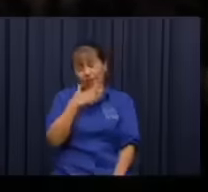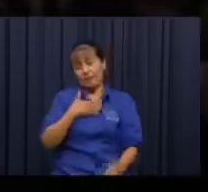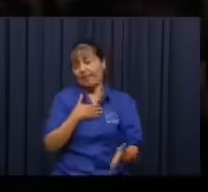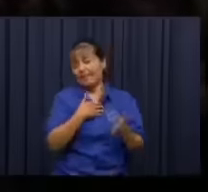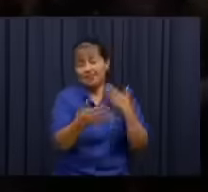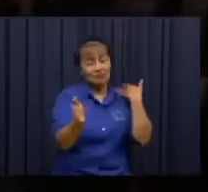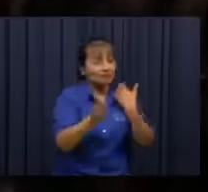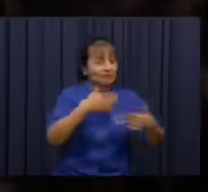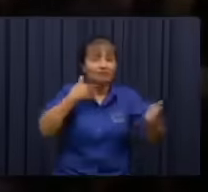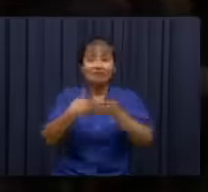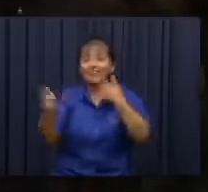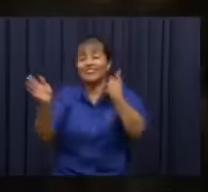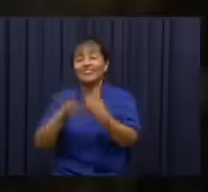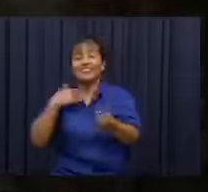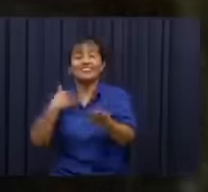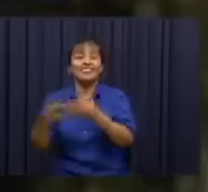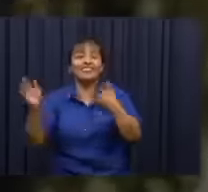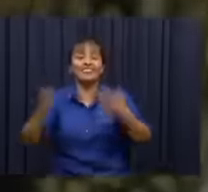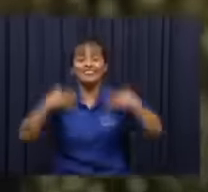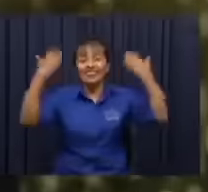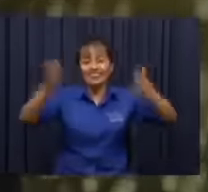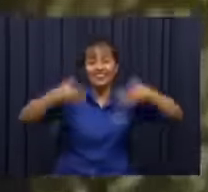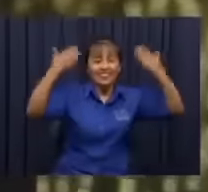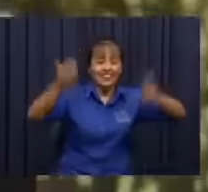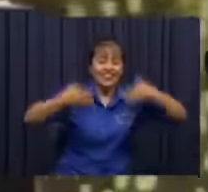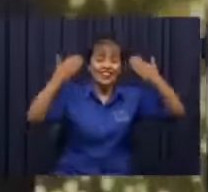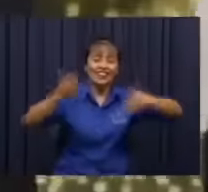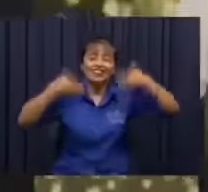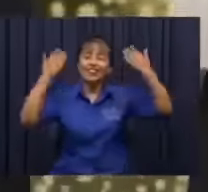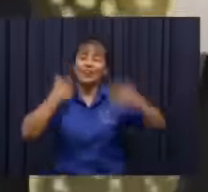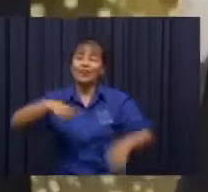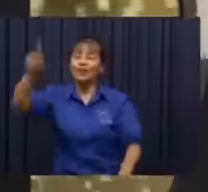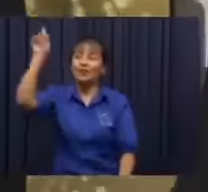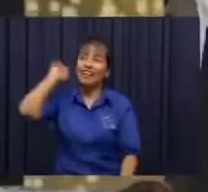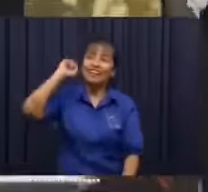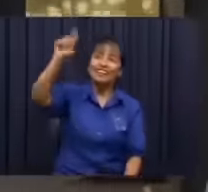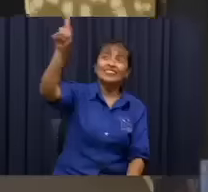¿Qué me importa que me digan aleluya?